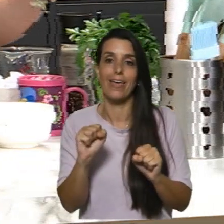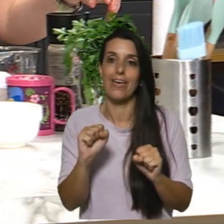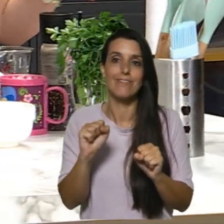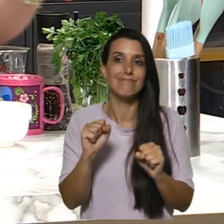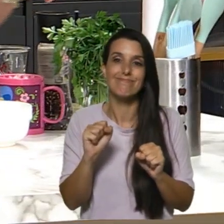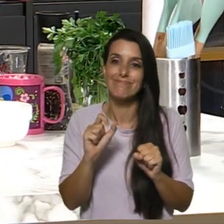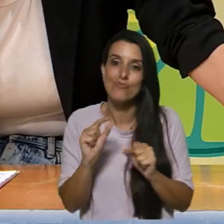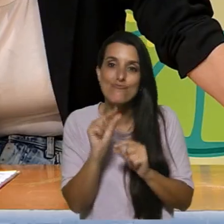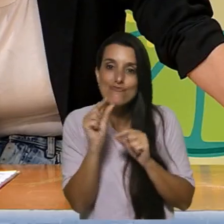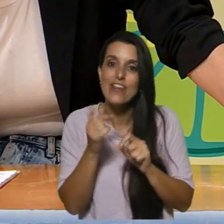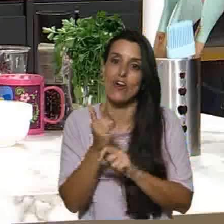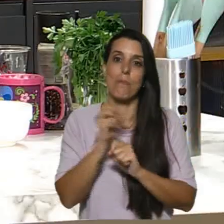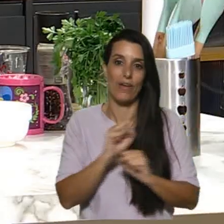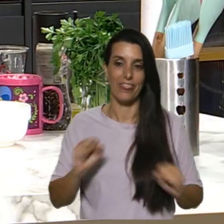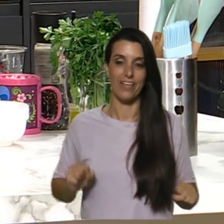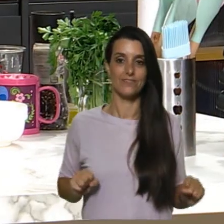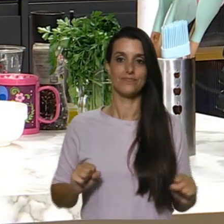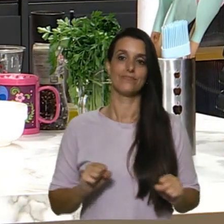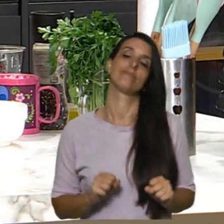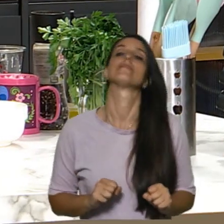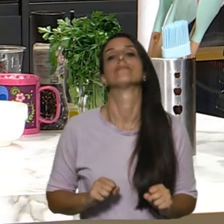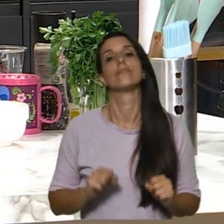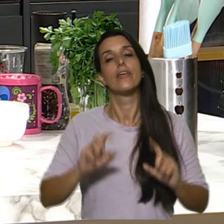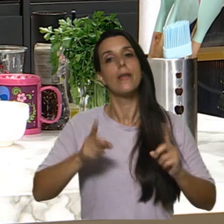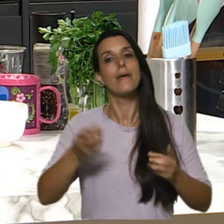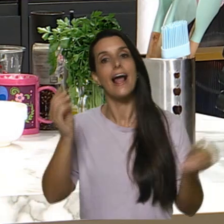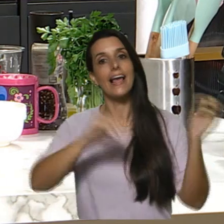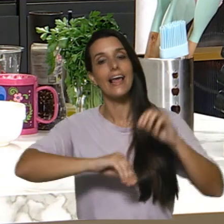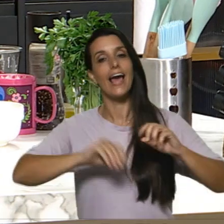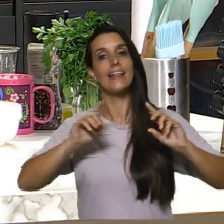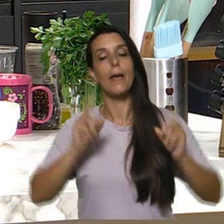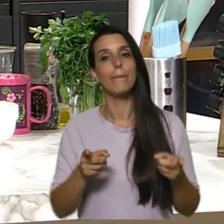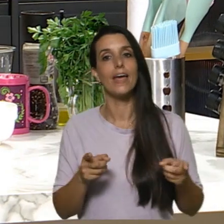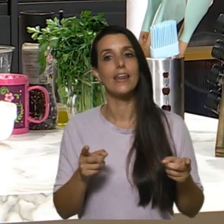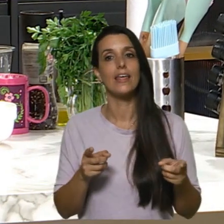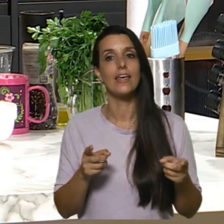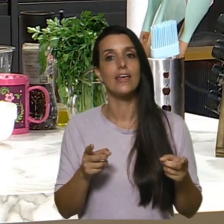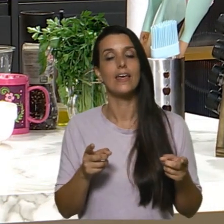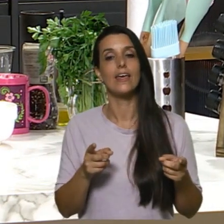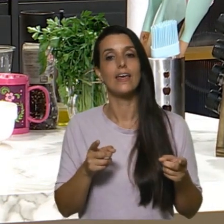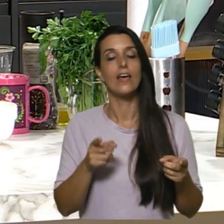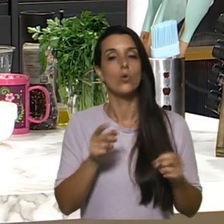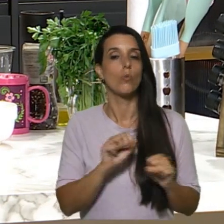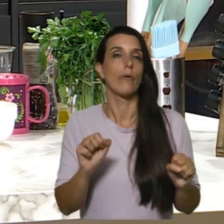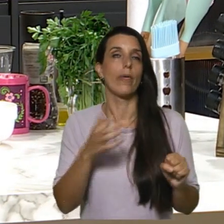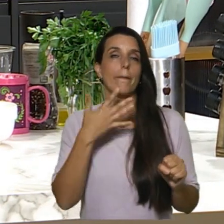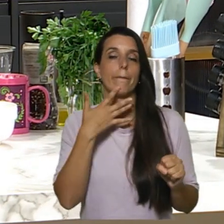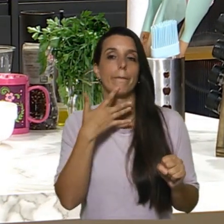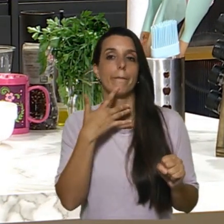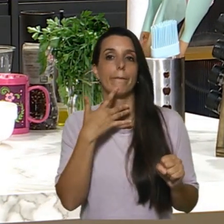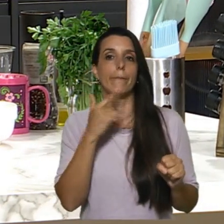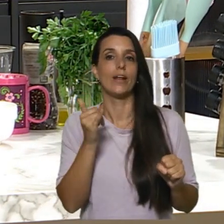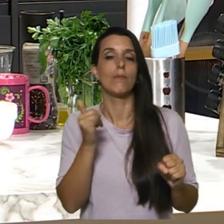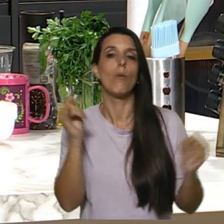ahí. Tenés como que tener la precaución. Dando vuelta, exacto. ¿Sabés qué más le voy a agregar también a todo esto? Vos ponele, que yo acá tengo, está